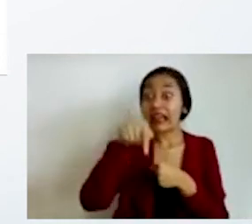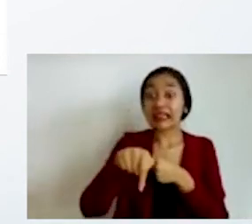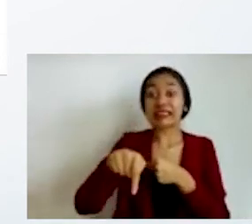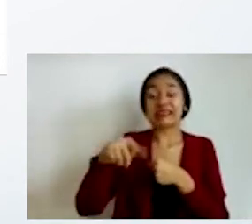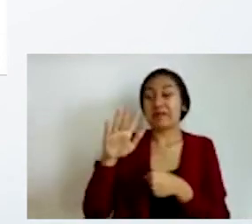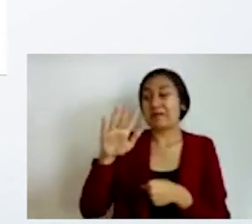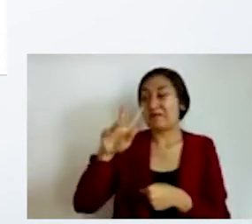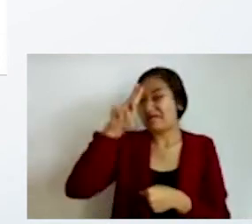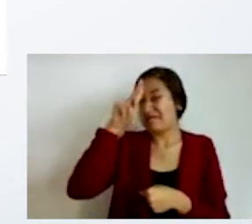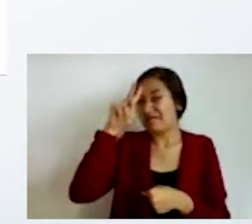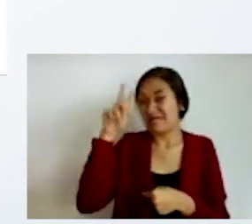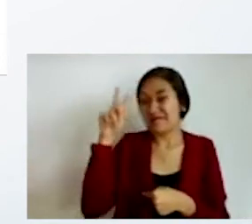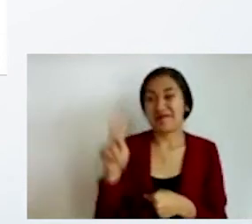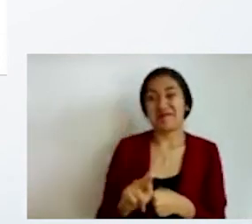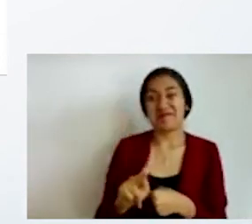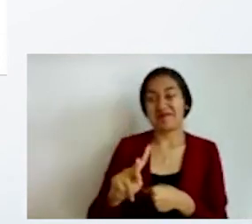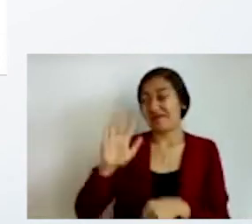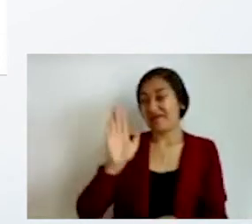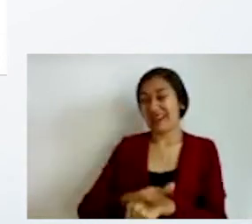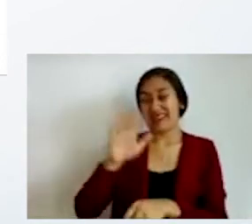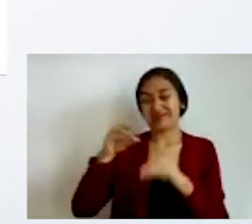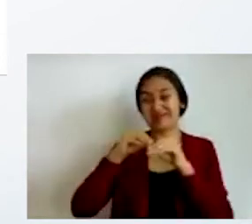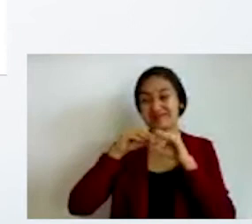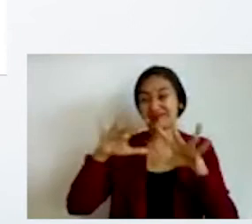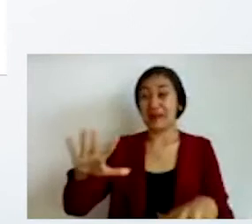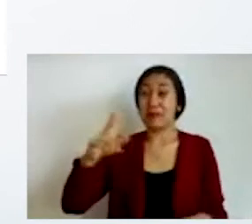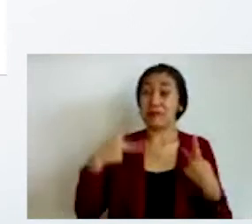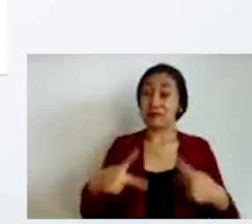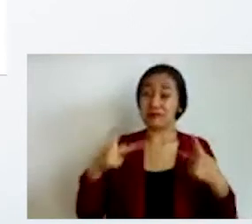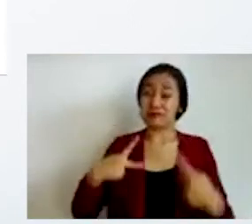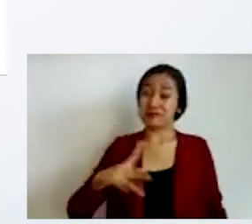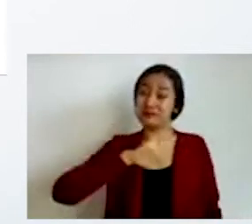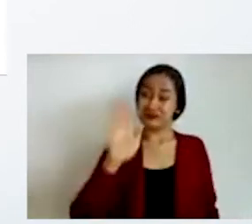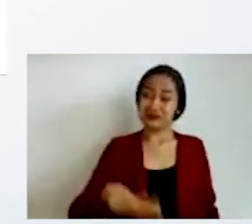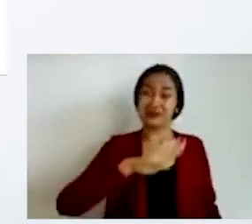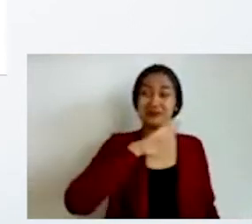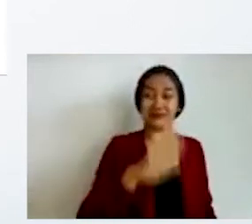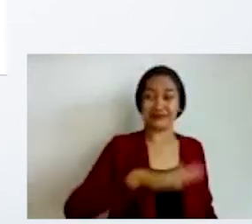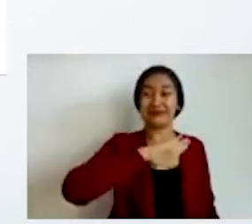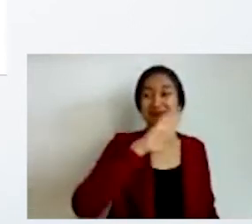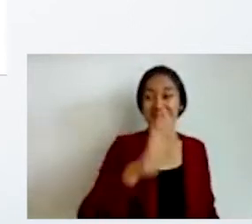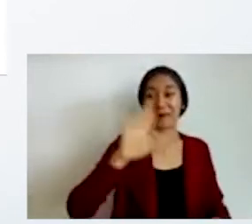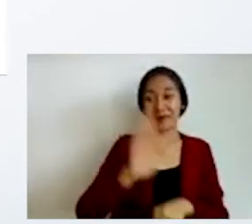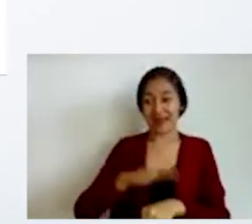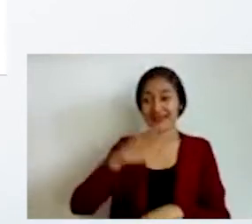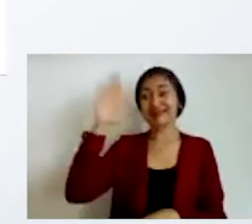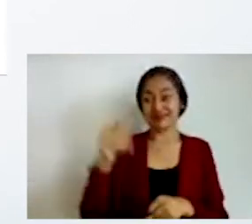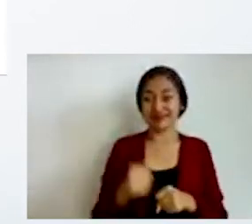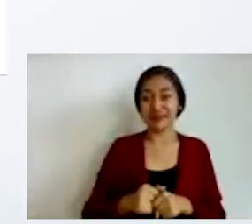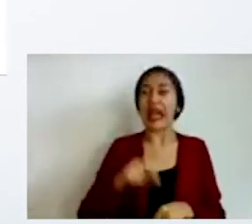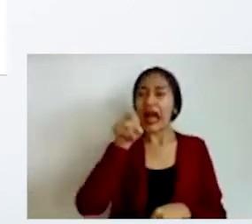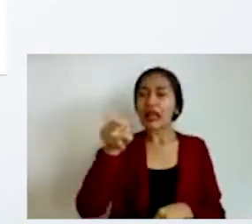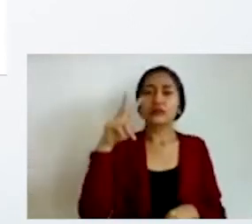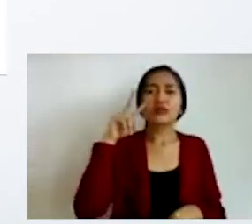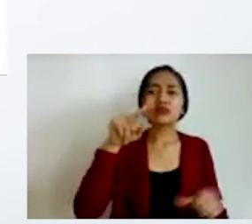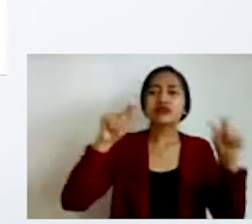resultados en términos de muertes. Y miren, aquí se muestra cada círculo la magnitud, el